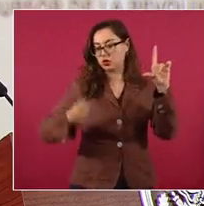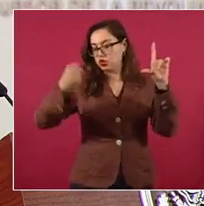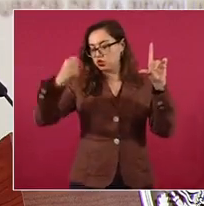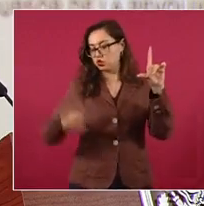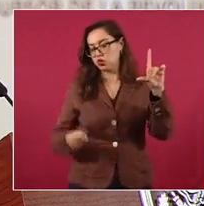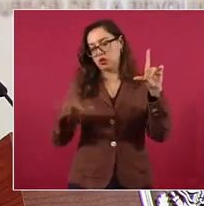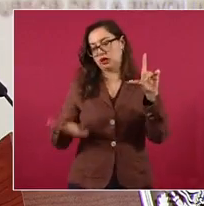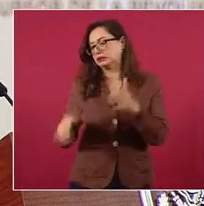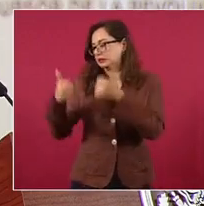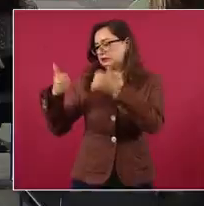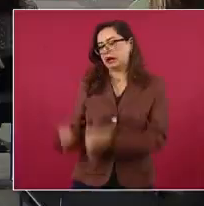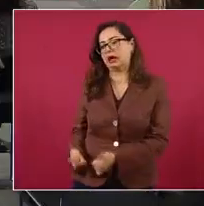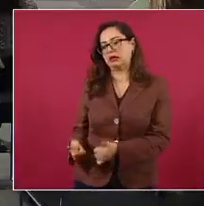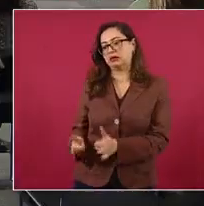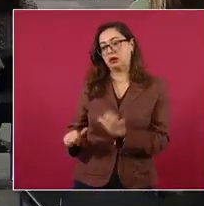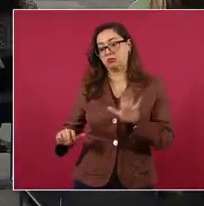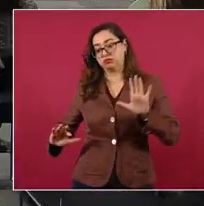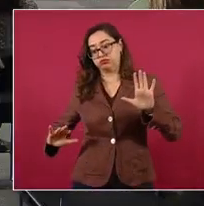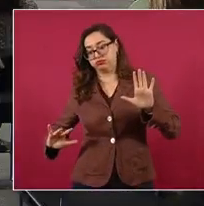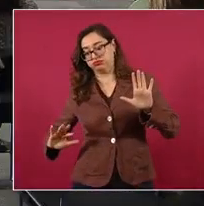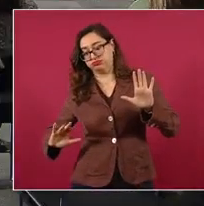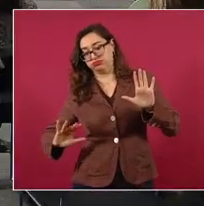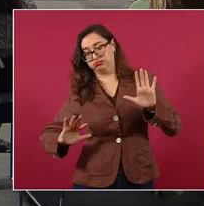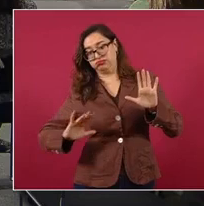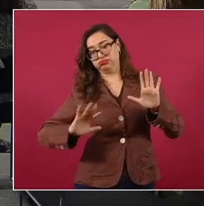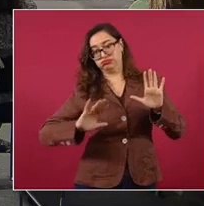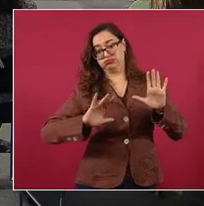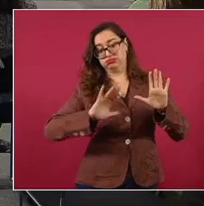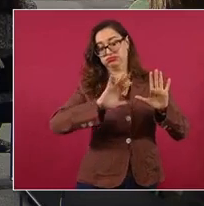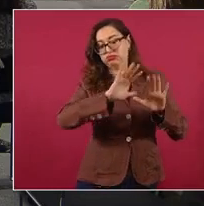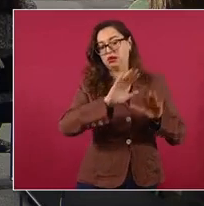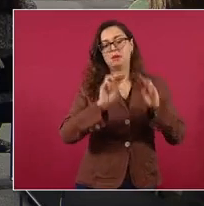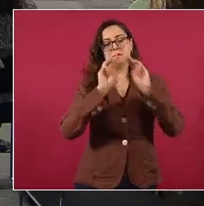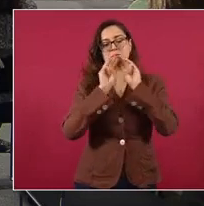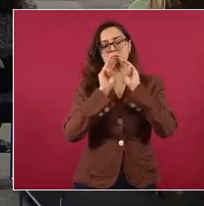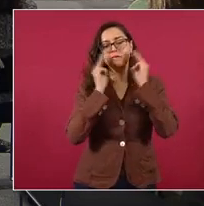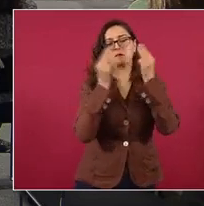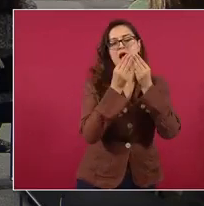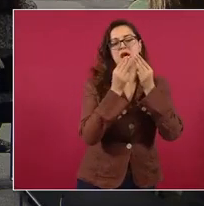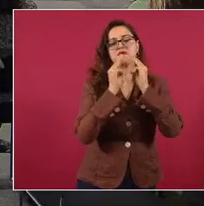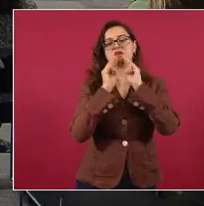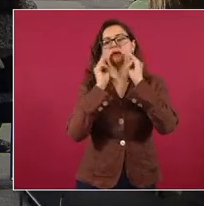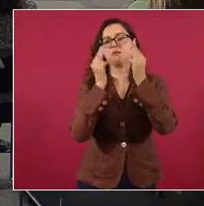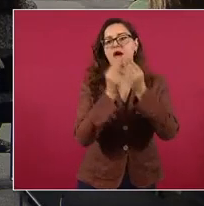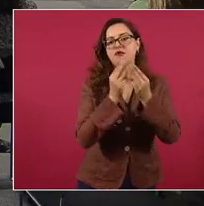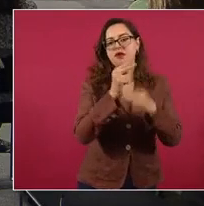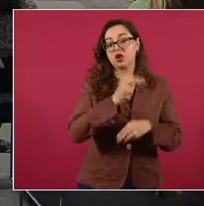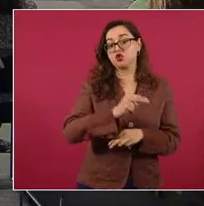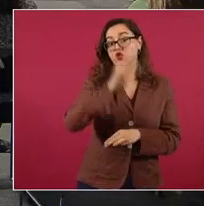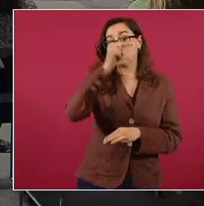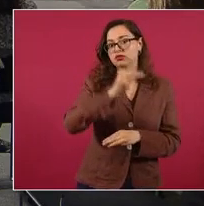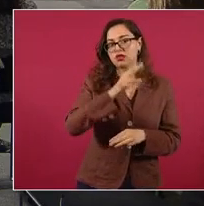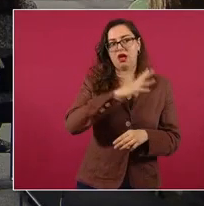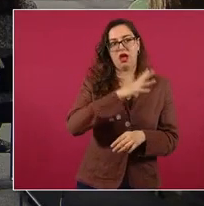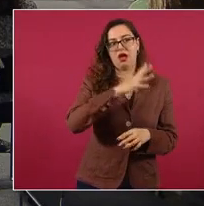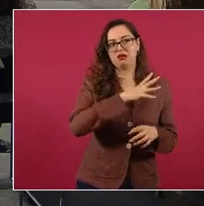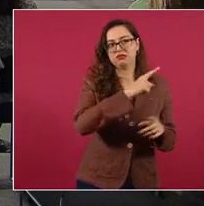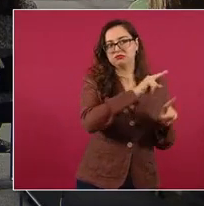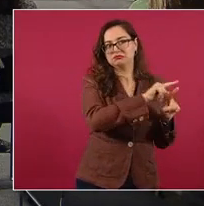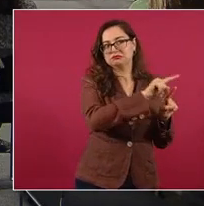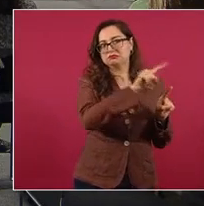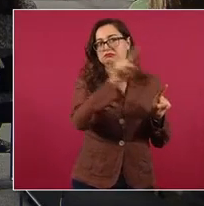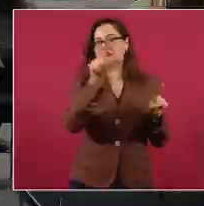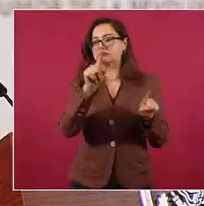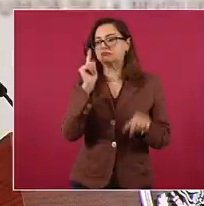pasen, porque los riesgos de las bandas en el norte significan